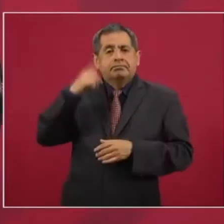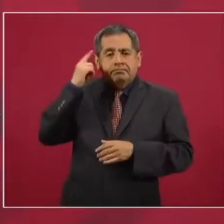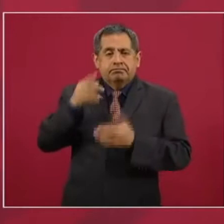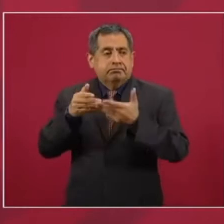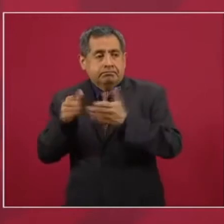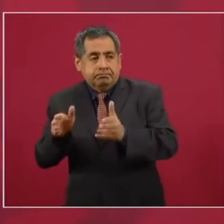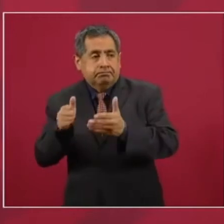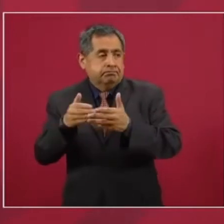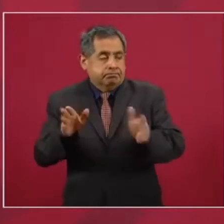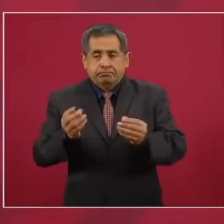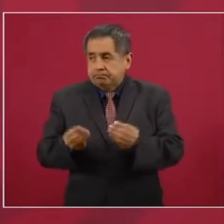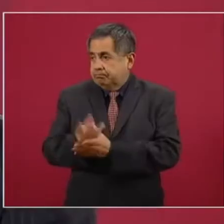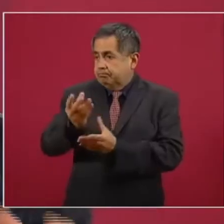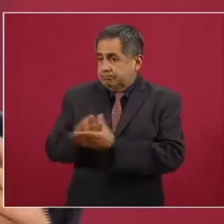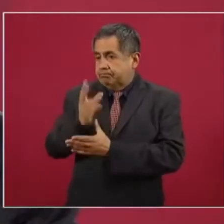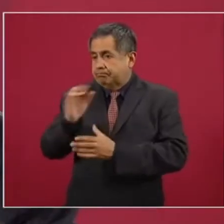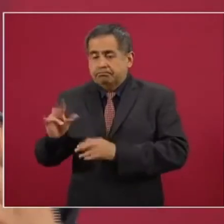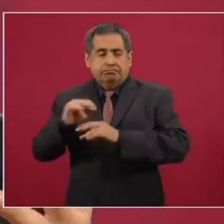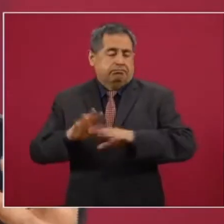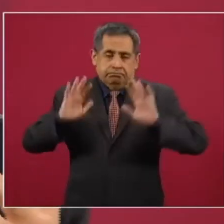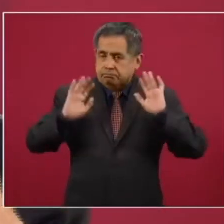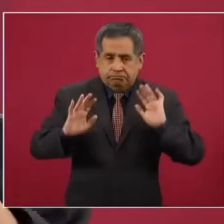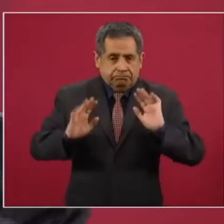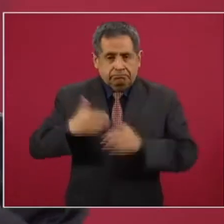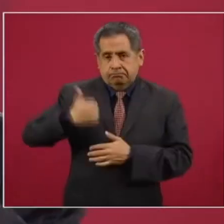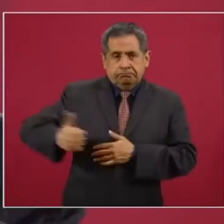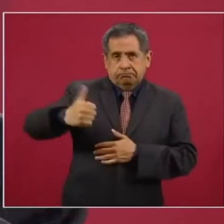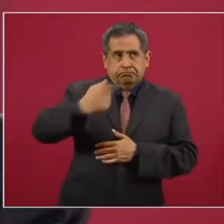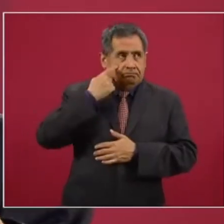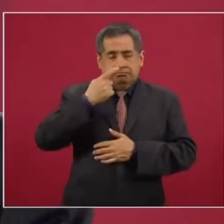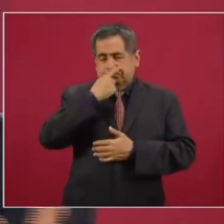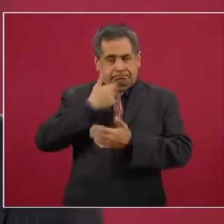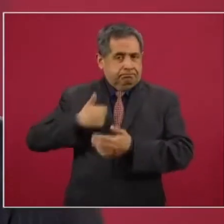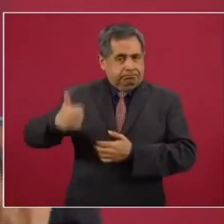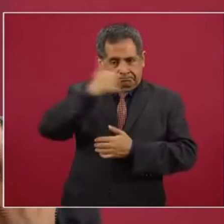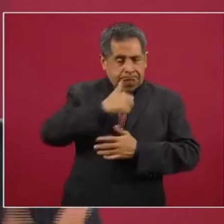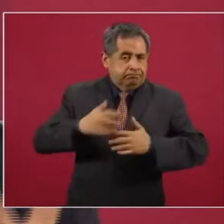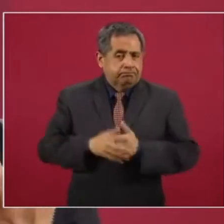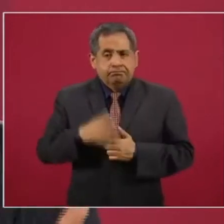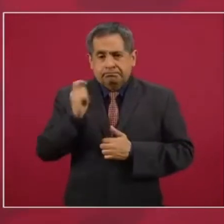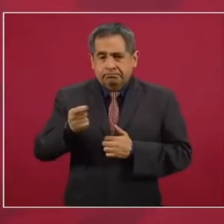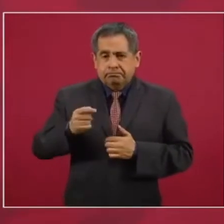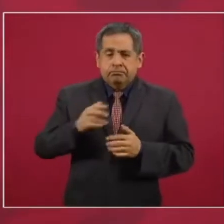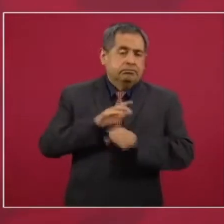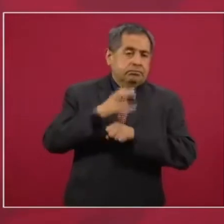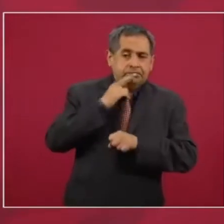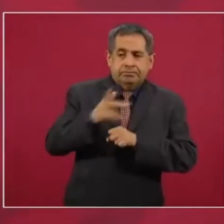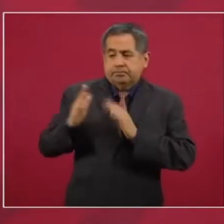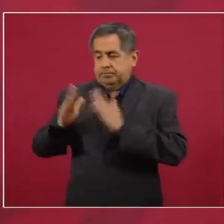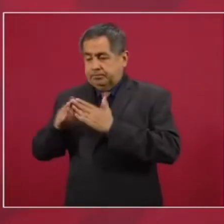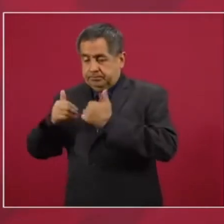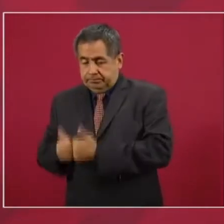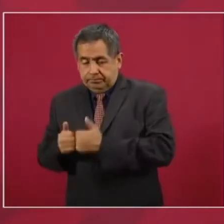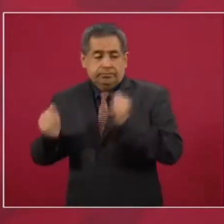ir abriendo las actividades públicas. Y esto lo que ha permitido es que se establezca el mejor balance